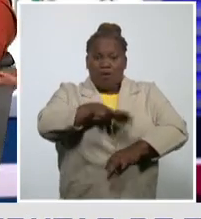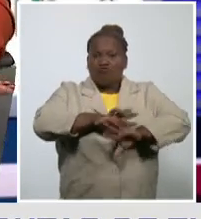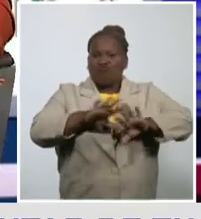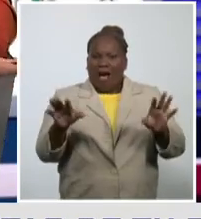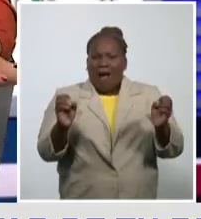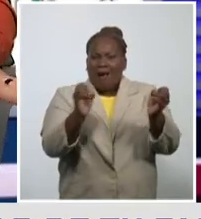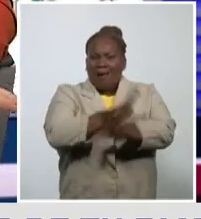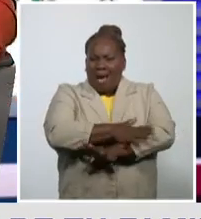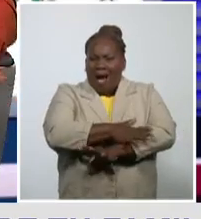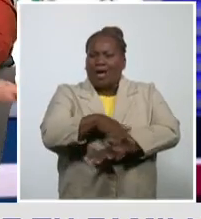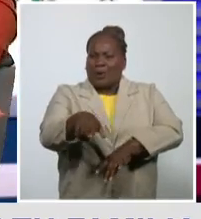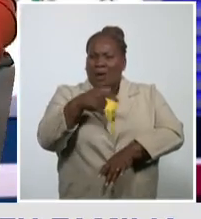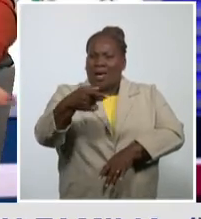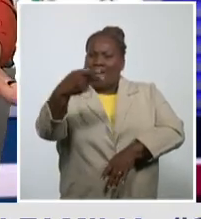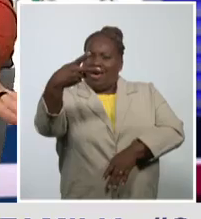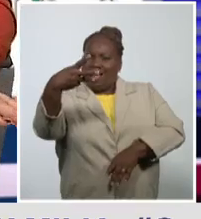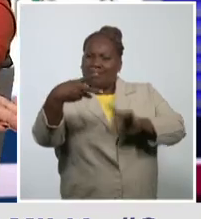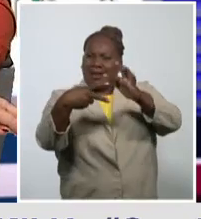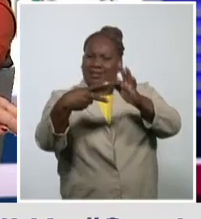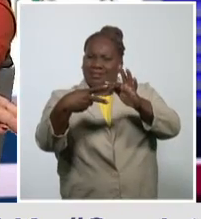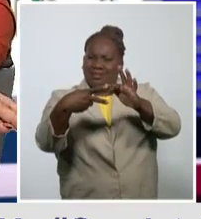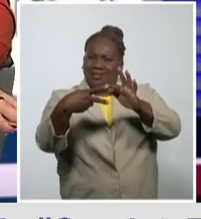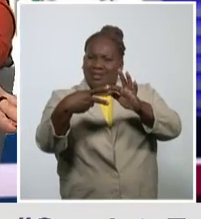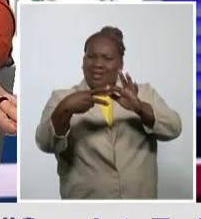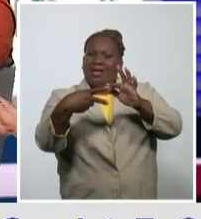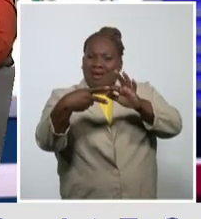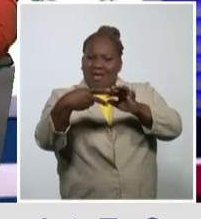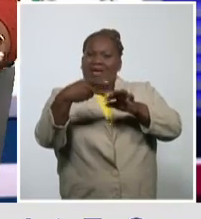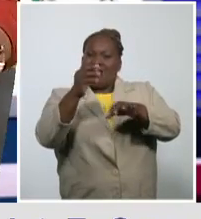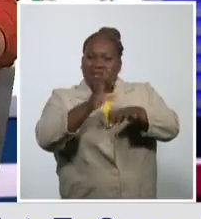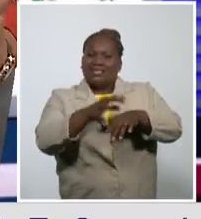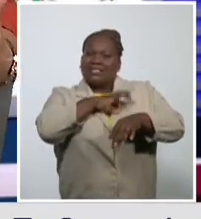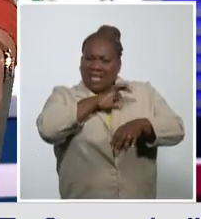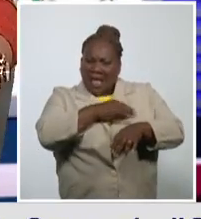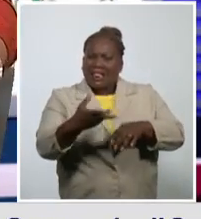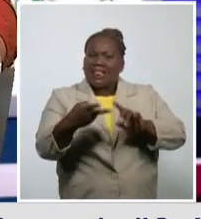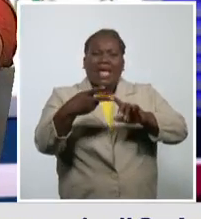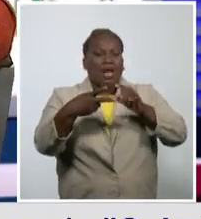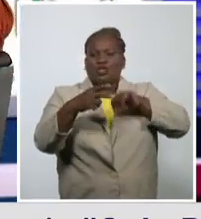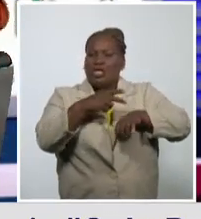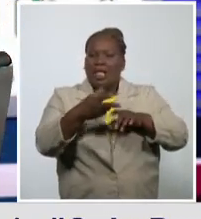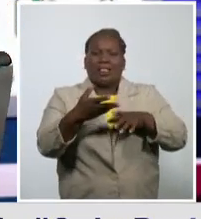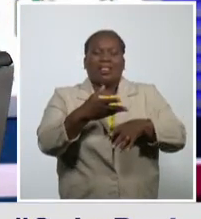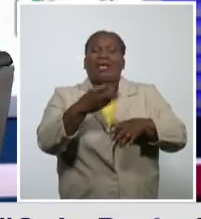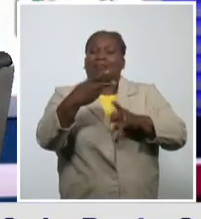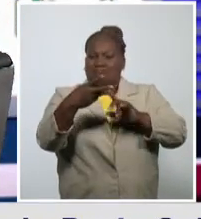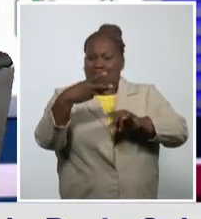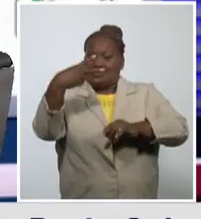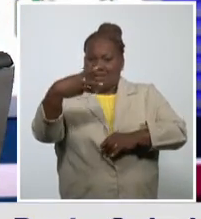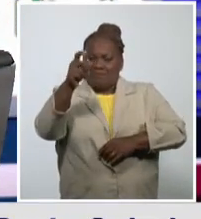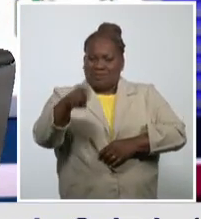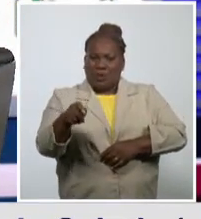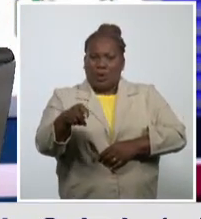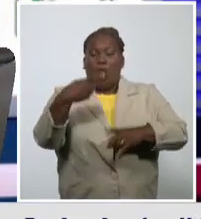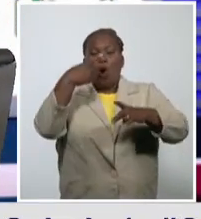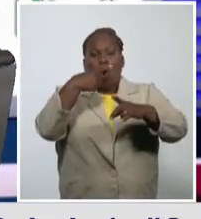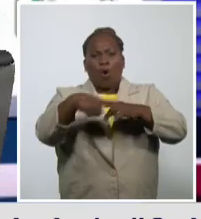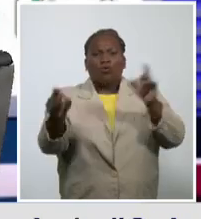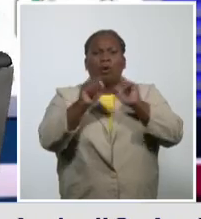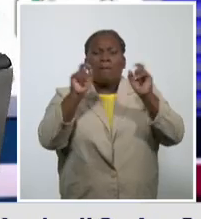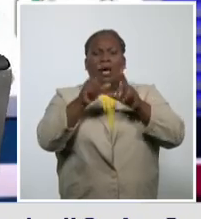ha hecho bastante experta a partir de la explicación científica de cada jornada. Vamos teniendo otros impactos